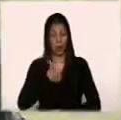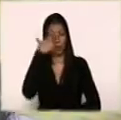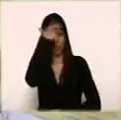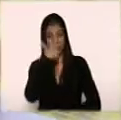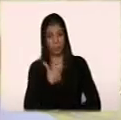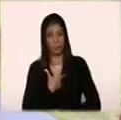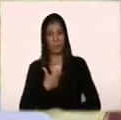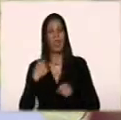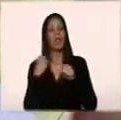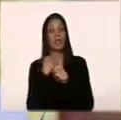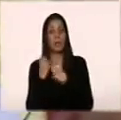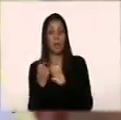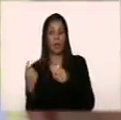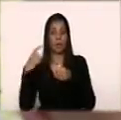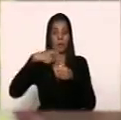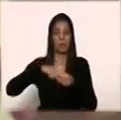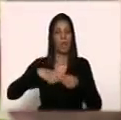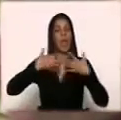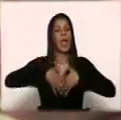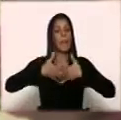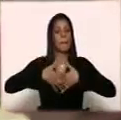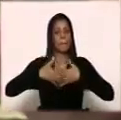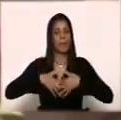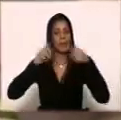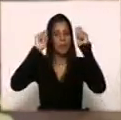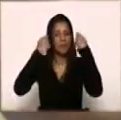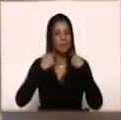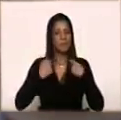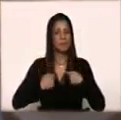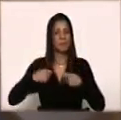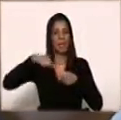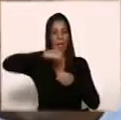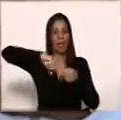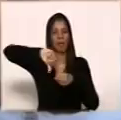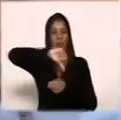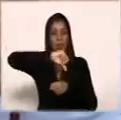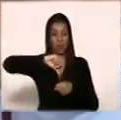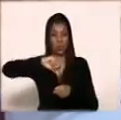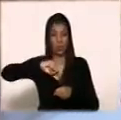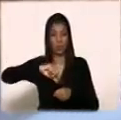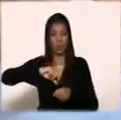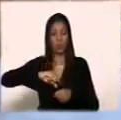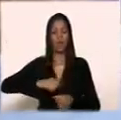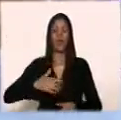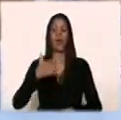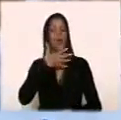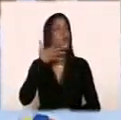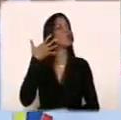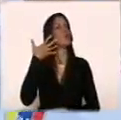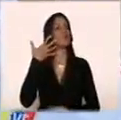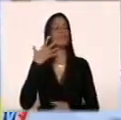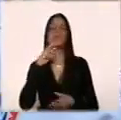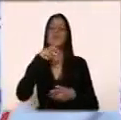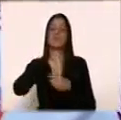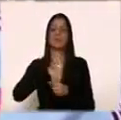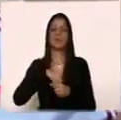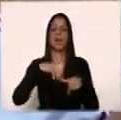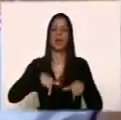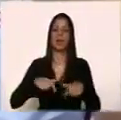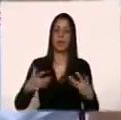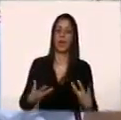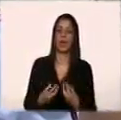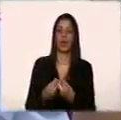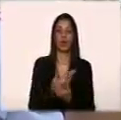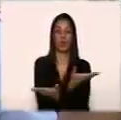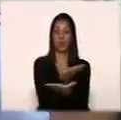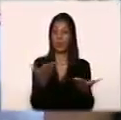de Industrias Diana, trabajadora de una línea de producción donde me siento orgullosa de estar aquí acompañado de